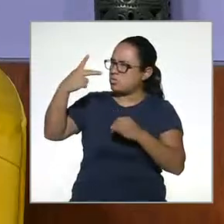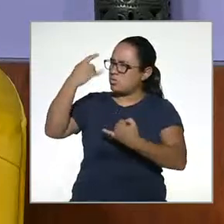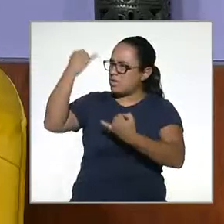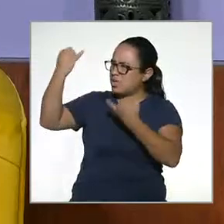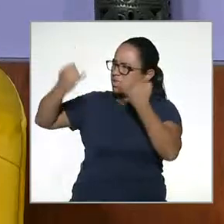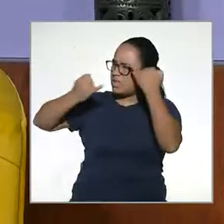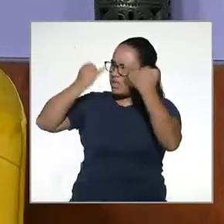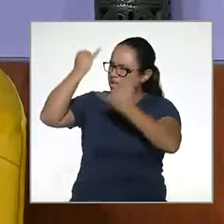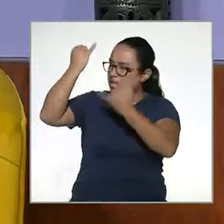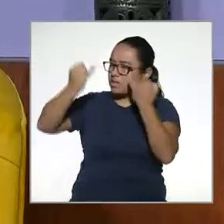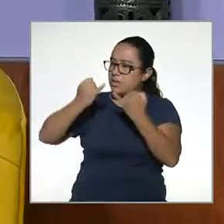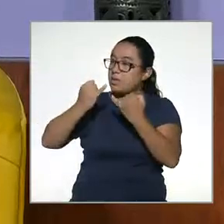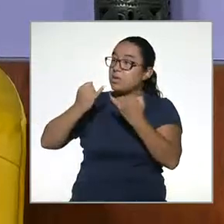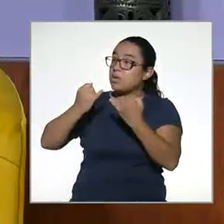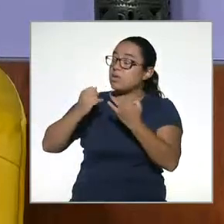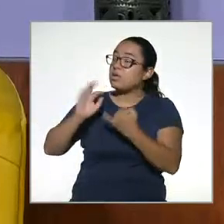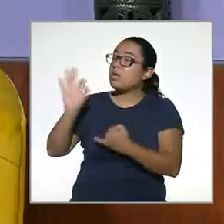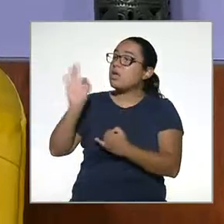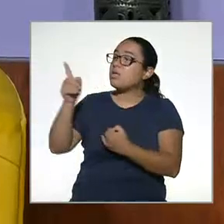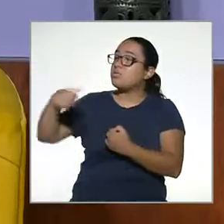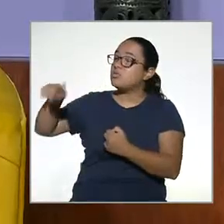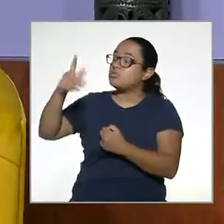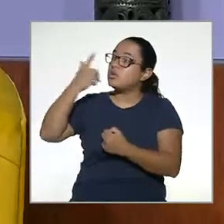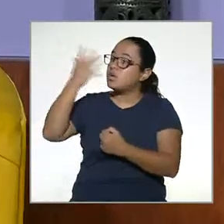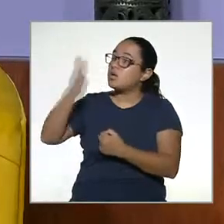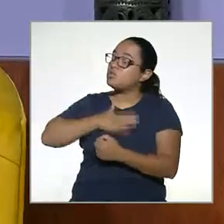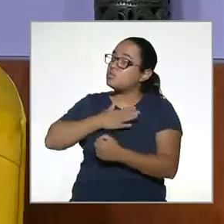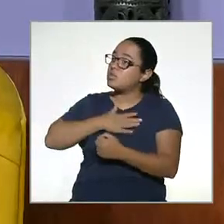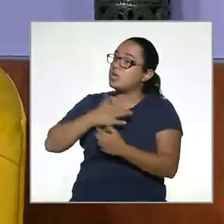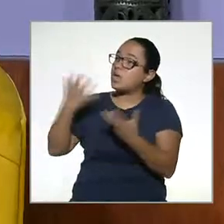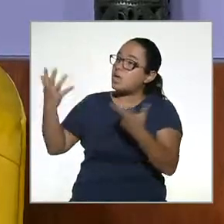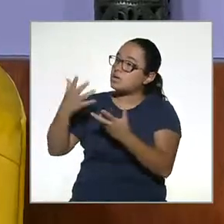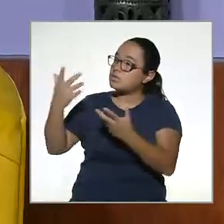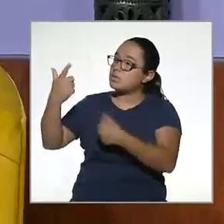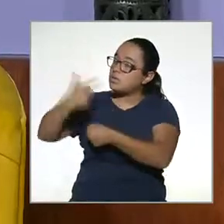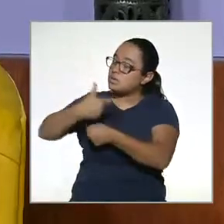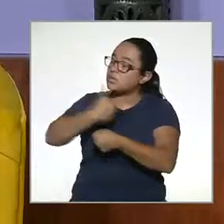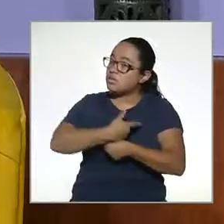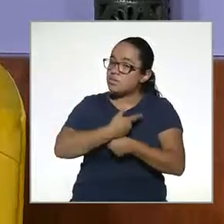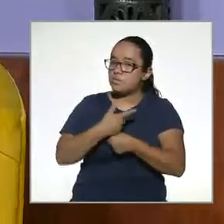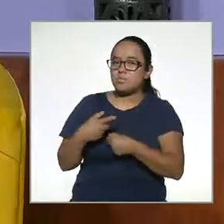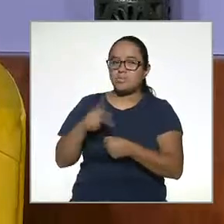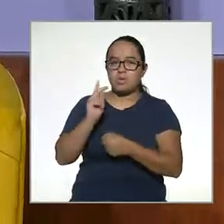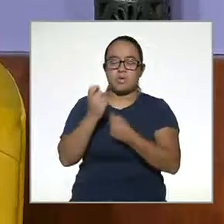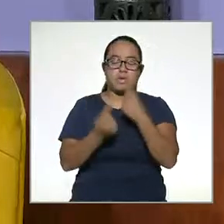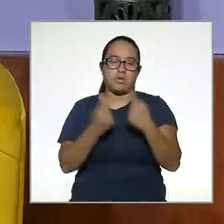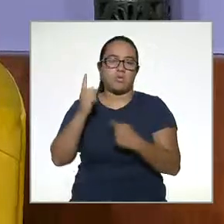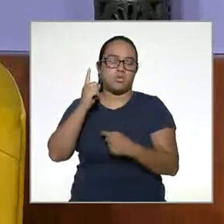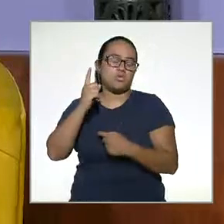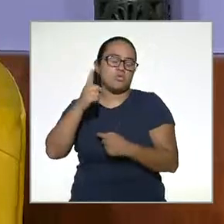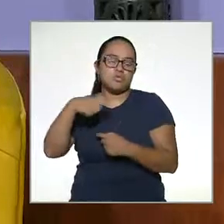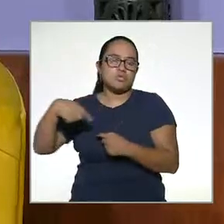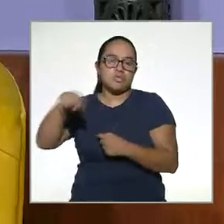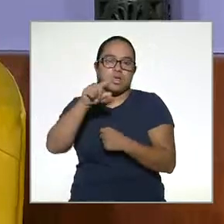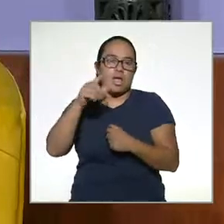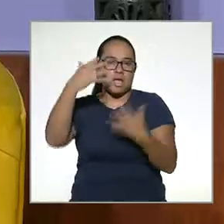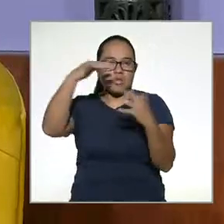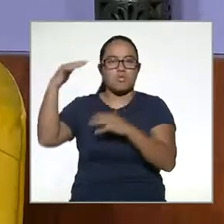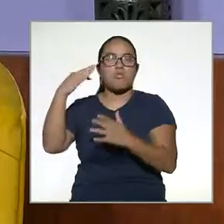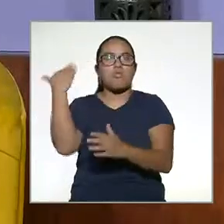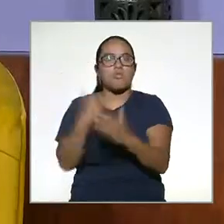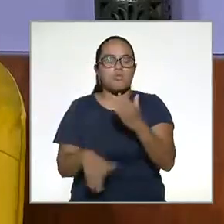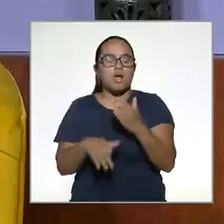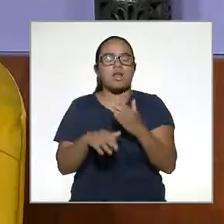que espera de ellos una serie de expectativas y creo que los adultos en ese sentido podemos pecar de sordos de ciegos por no